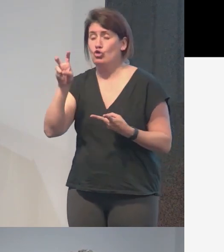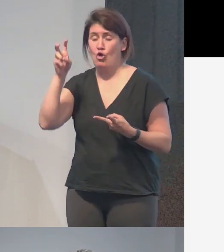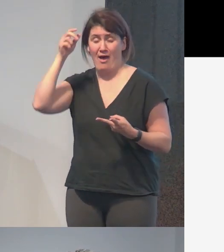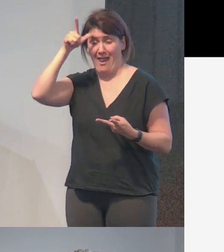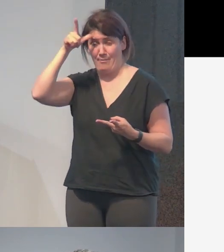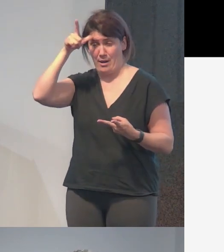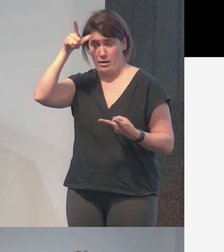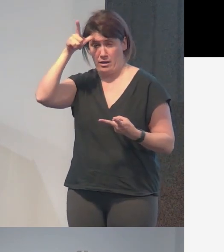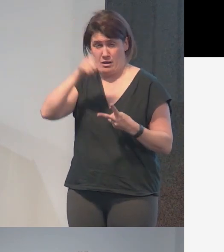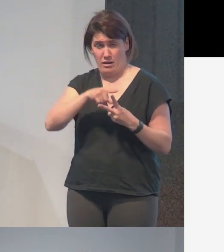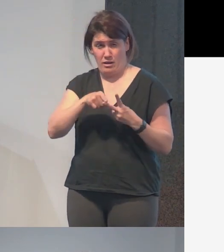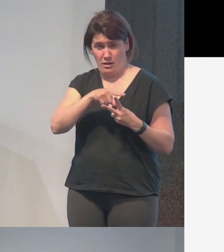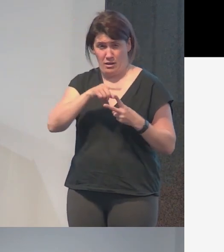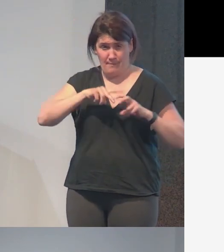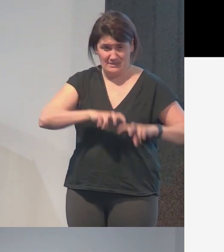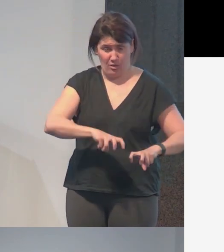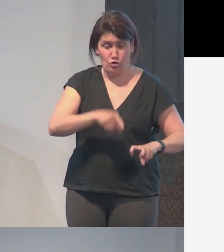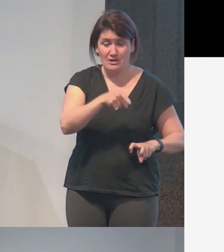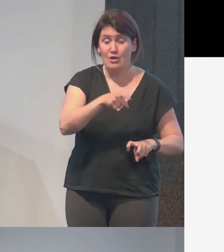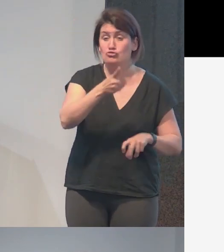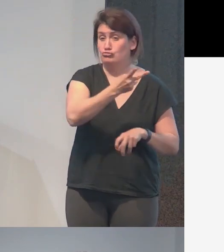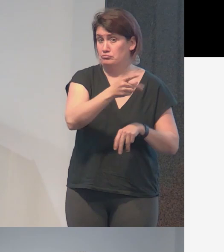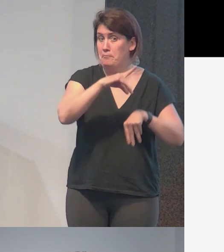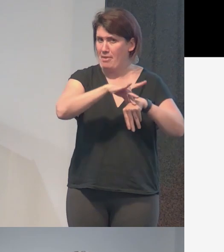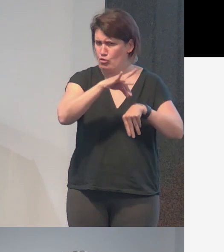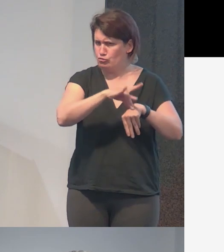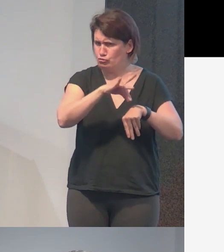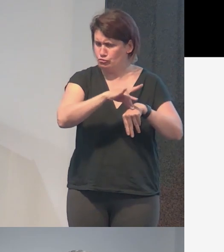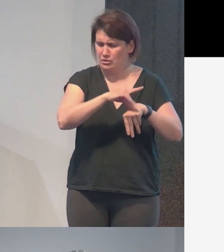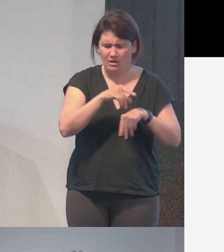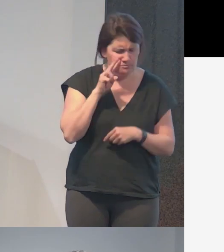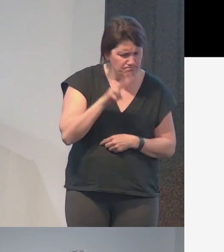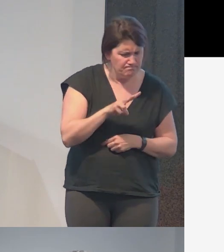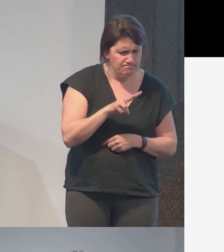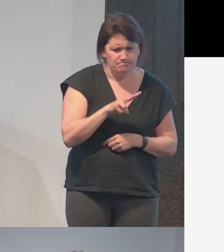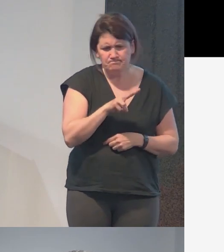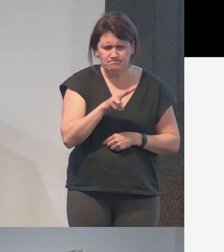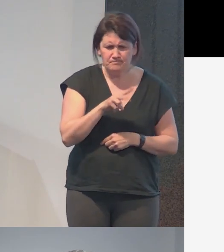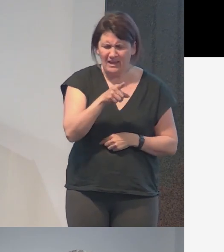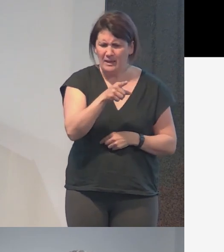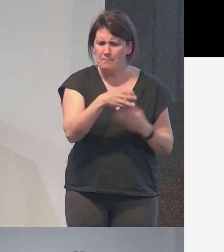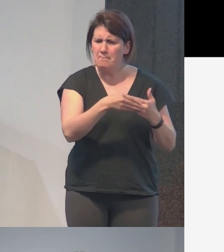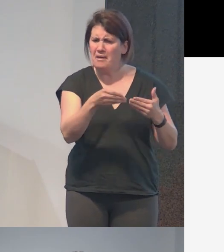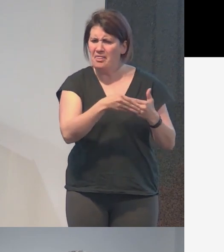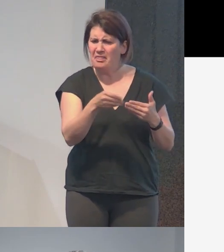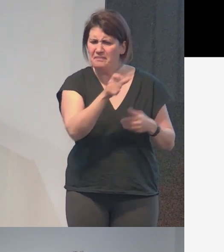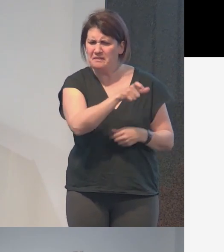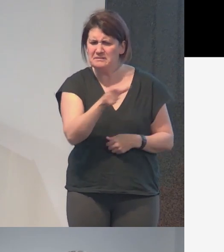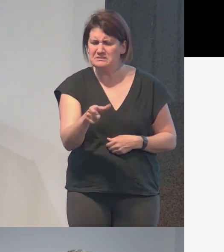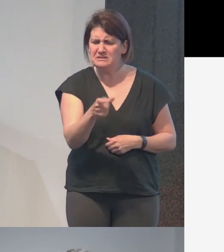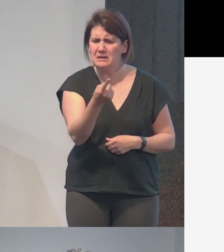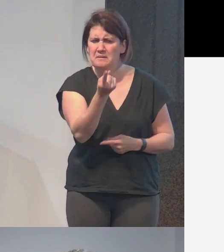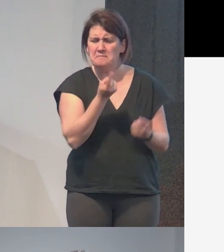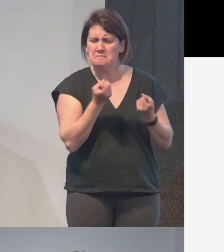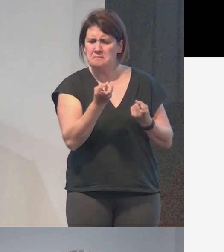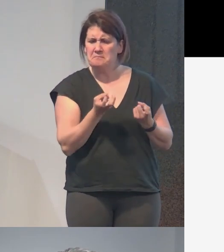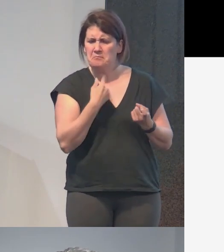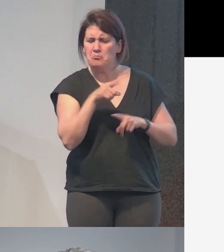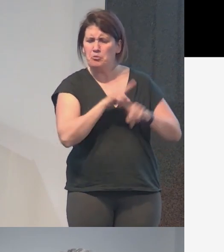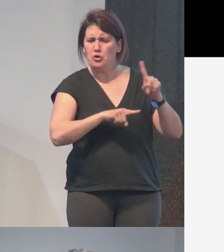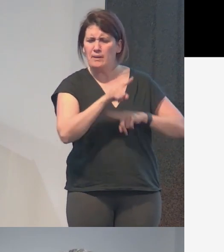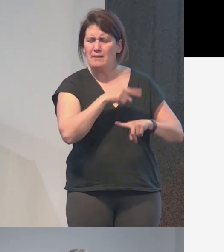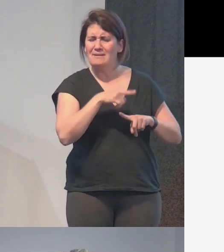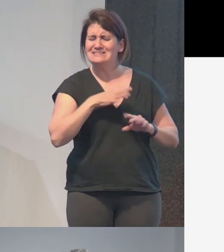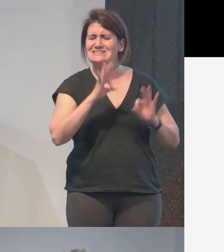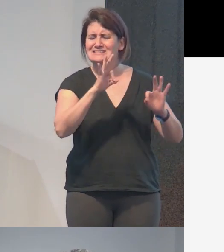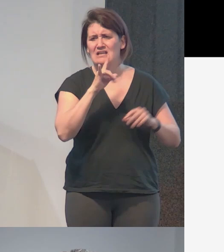alemán, que eran médicos y tuvieron pacientes que tenían problemas